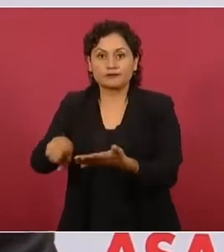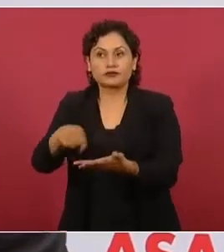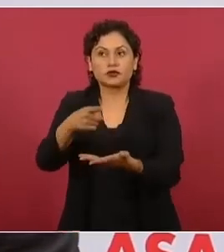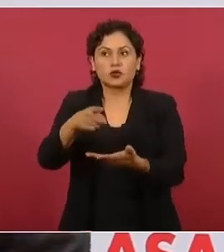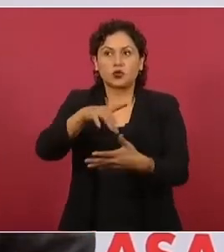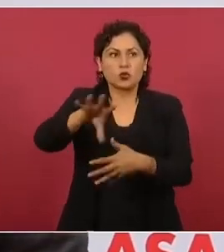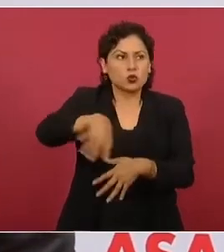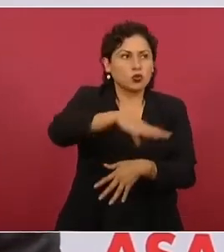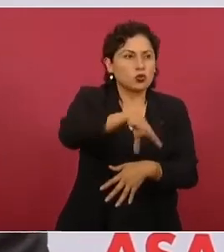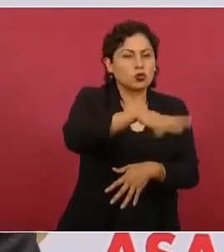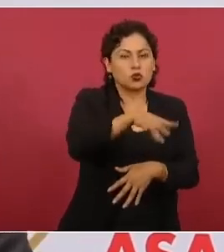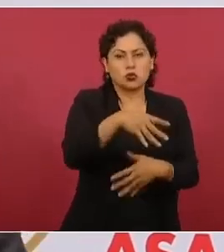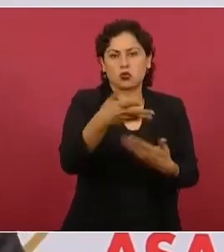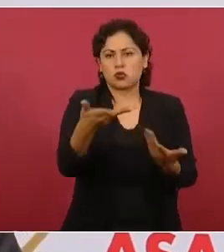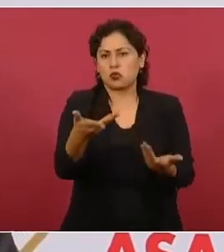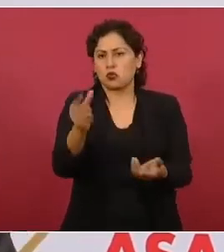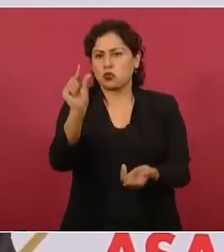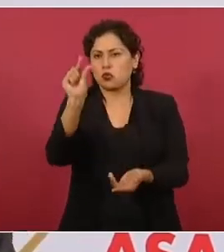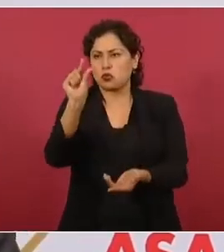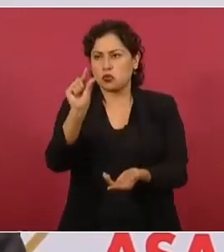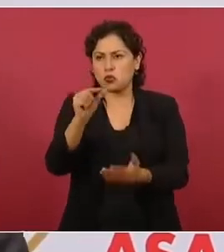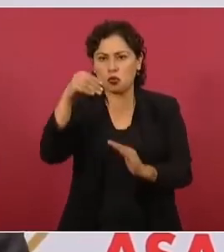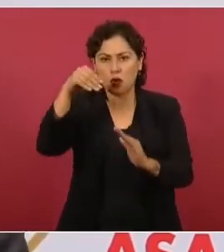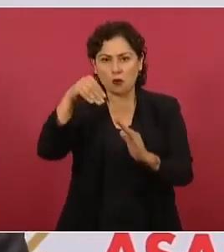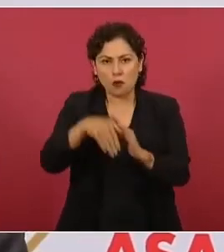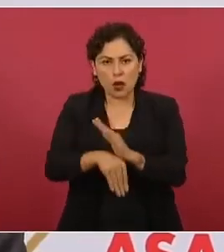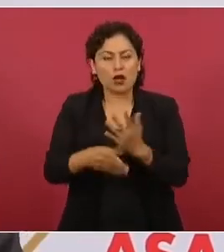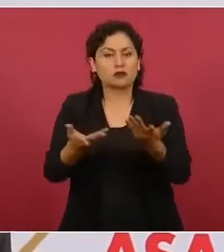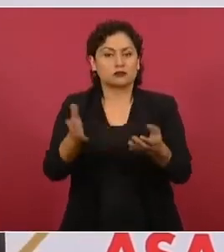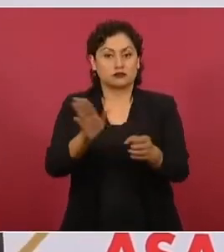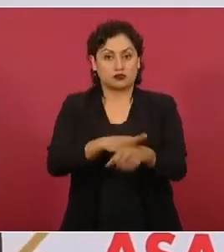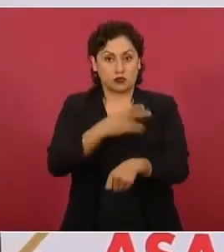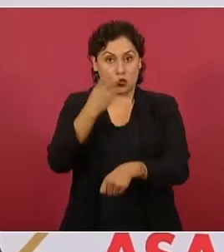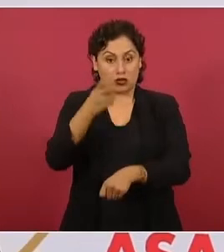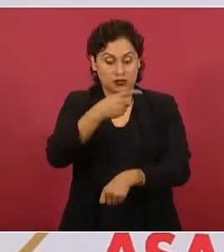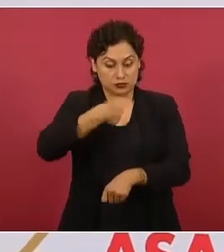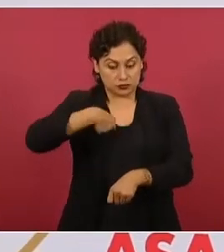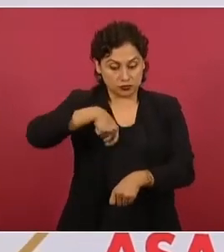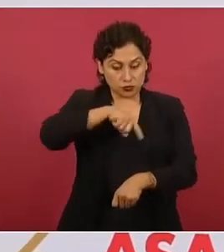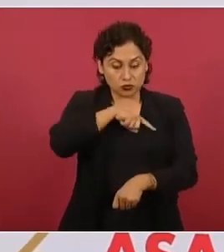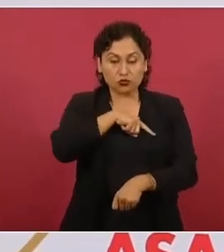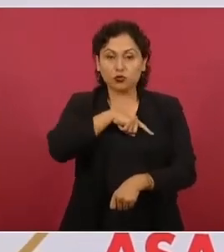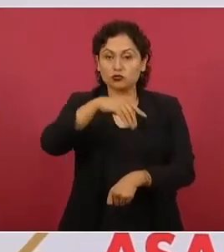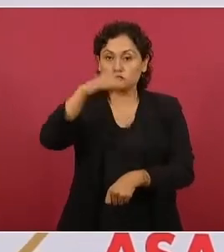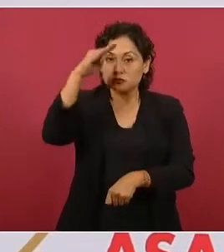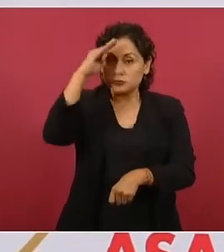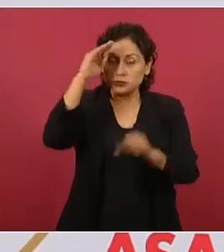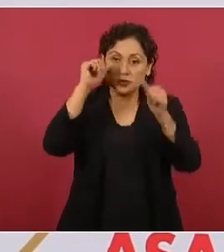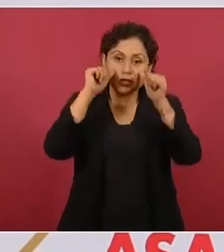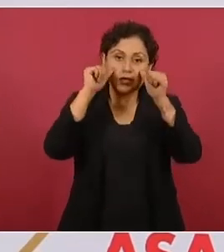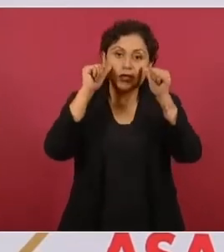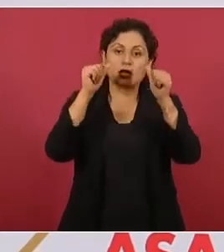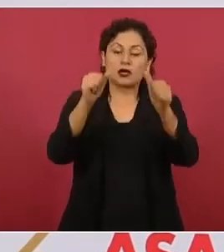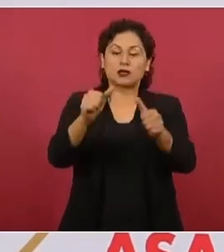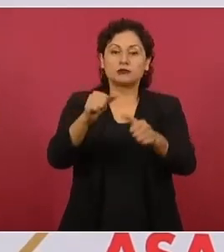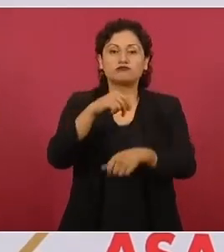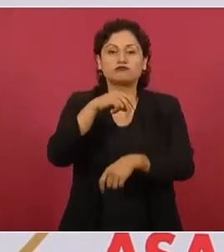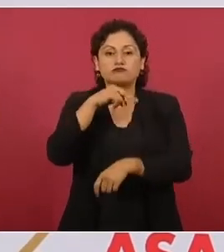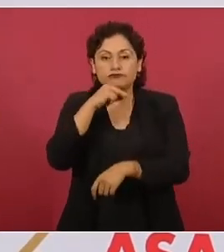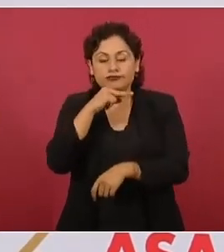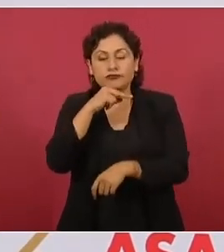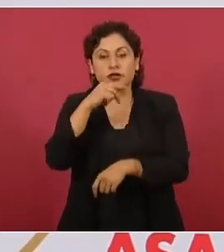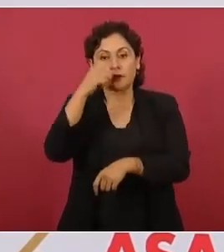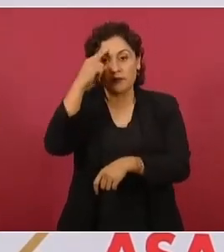Por eso, debemos de esforzarnos para atender las necesidades de vivienda de las decenas de miles de trabajadores,